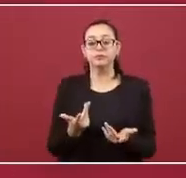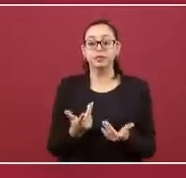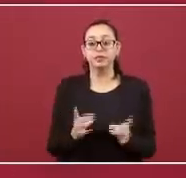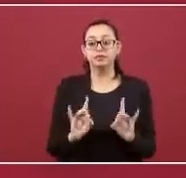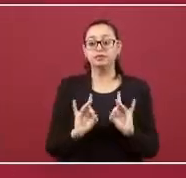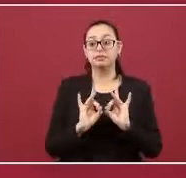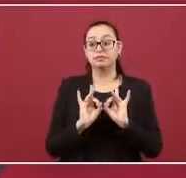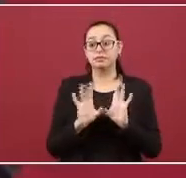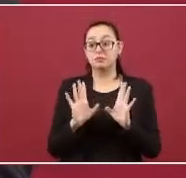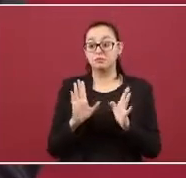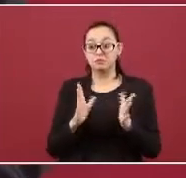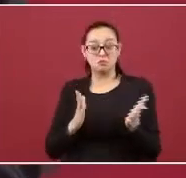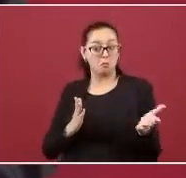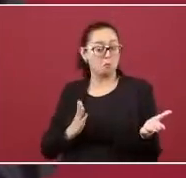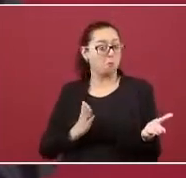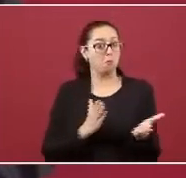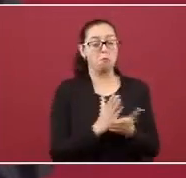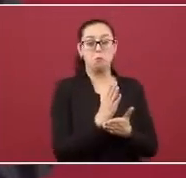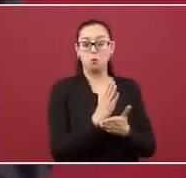aparecen, irrumpen